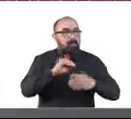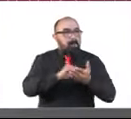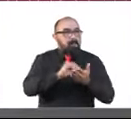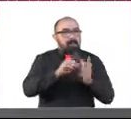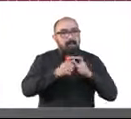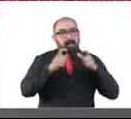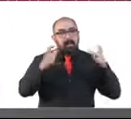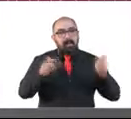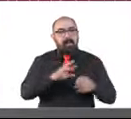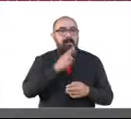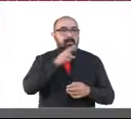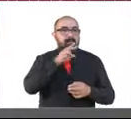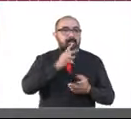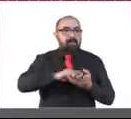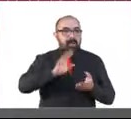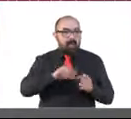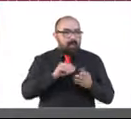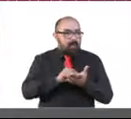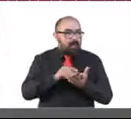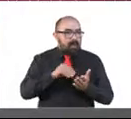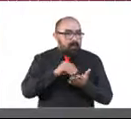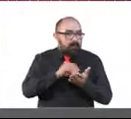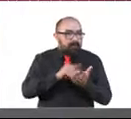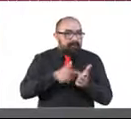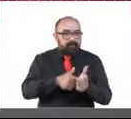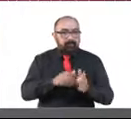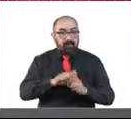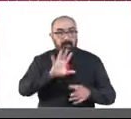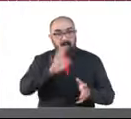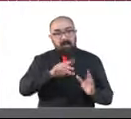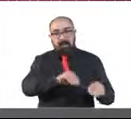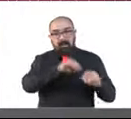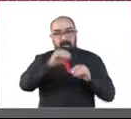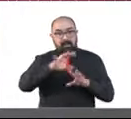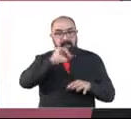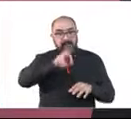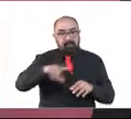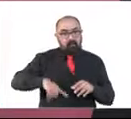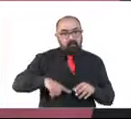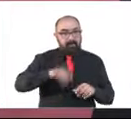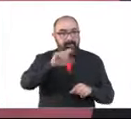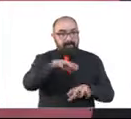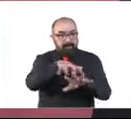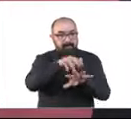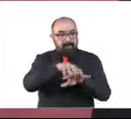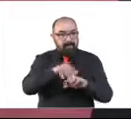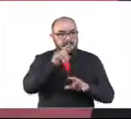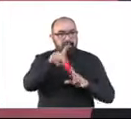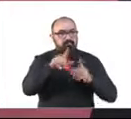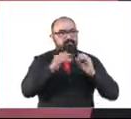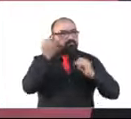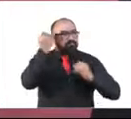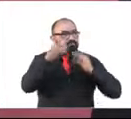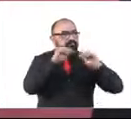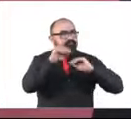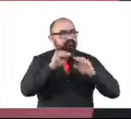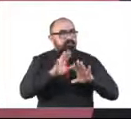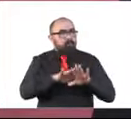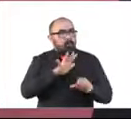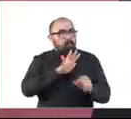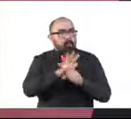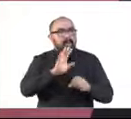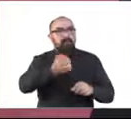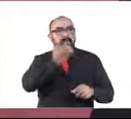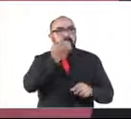hoy subsistiendo. Y por otro lado, también cuando era jefa delegacional en Tlalpan, impulsó un proyecto muy bonito, muy poderoso, muy potente, que se llama